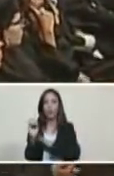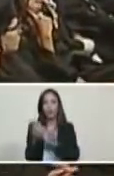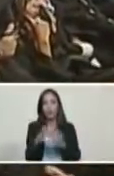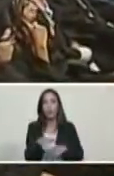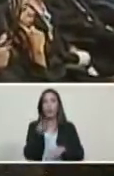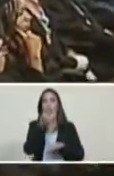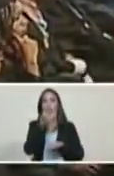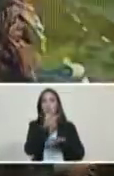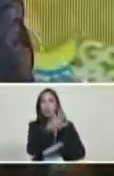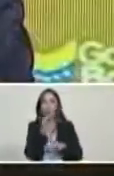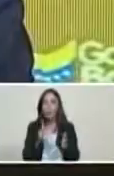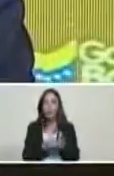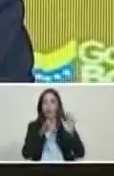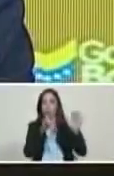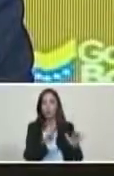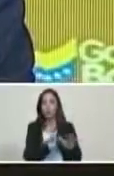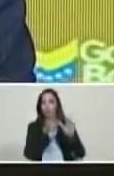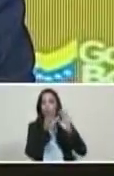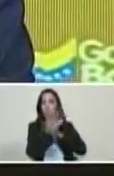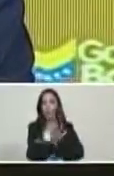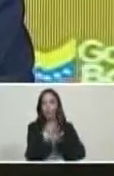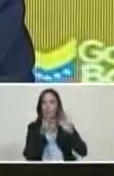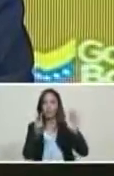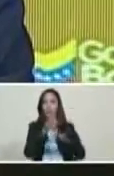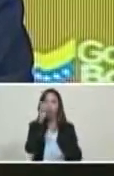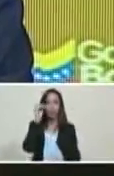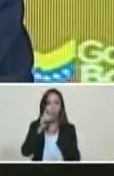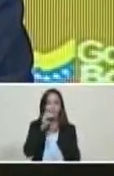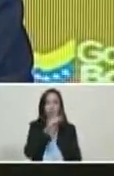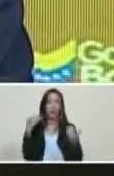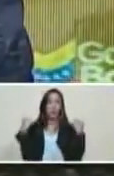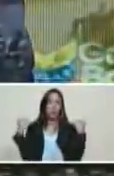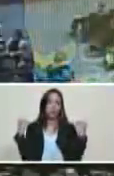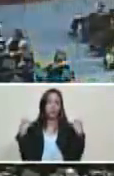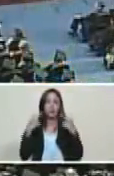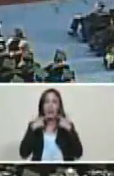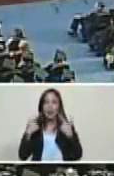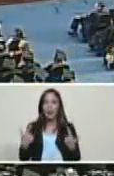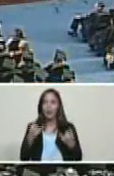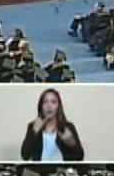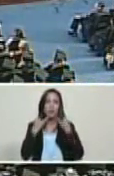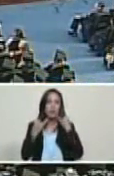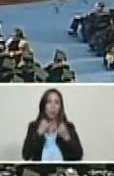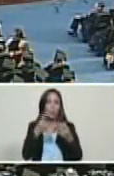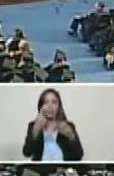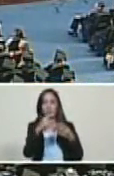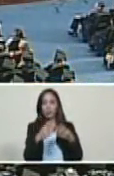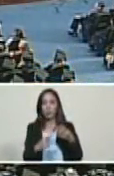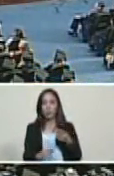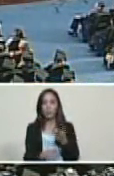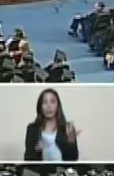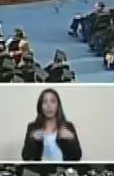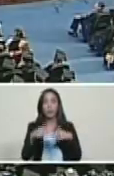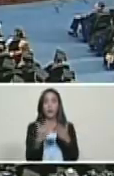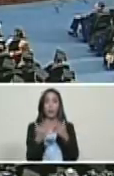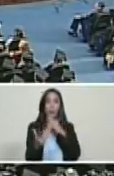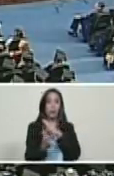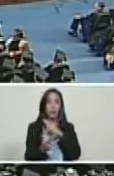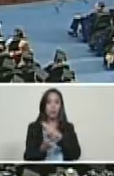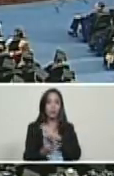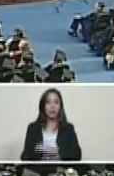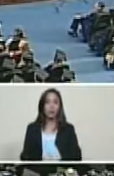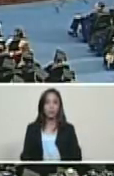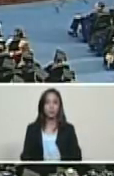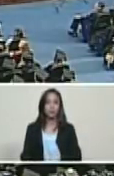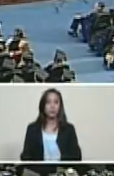5.857 docentes en las áreas de educación física, lengua extranjera, escuelas técnicas. En